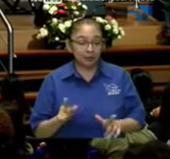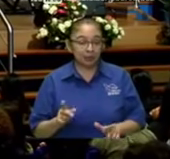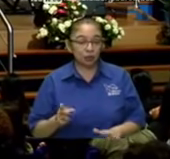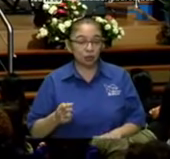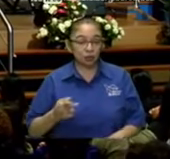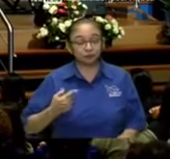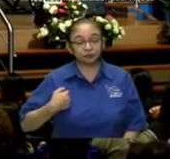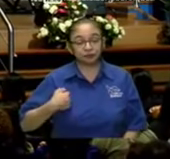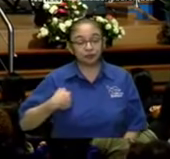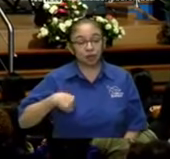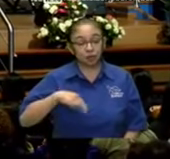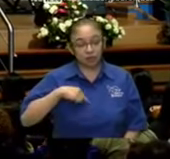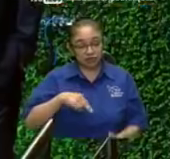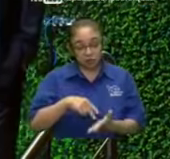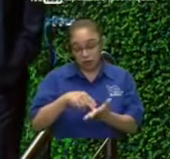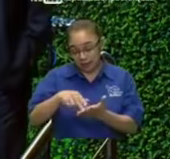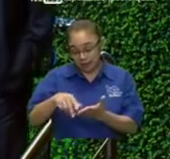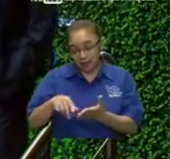domina,